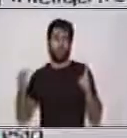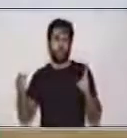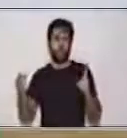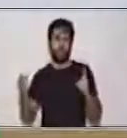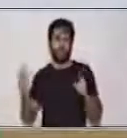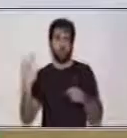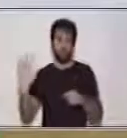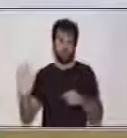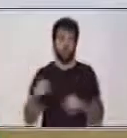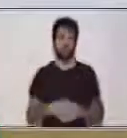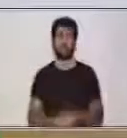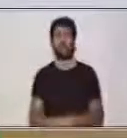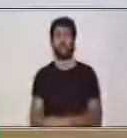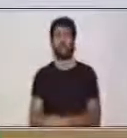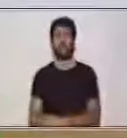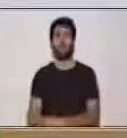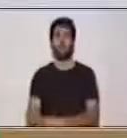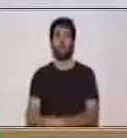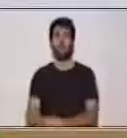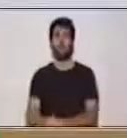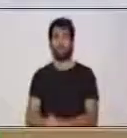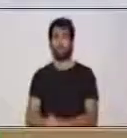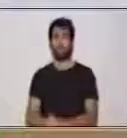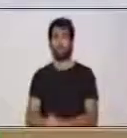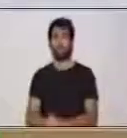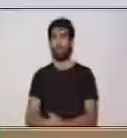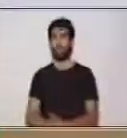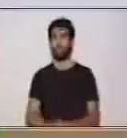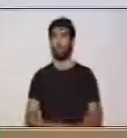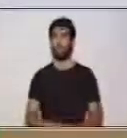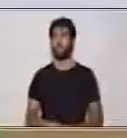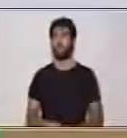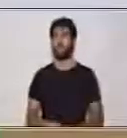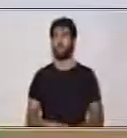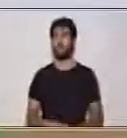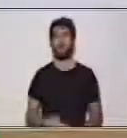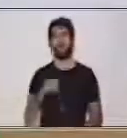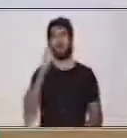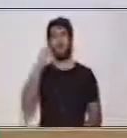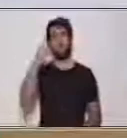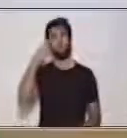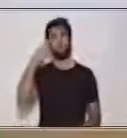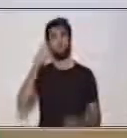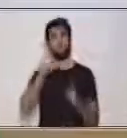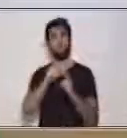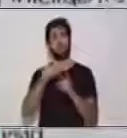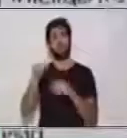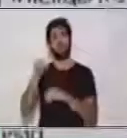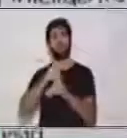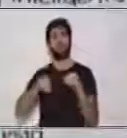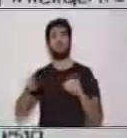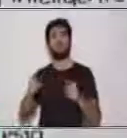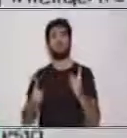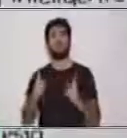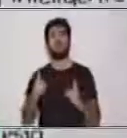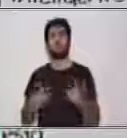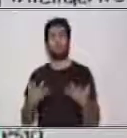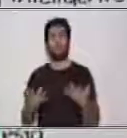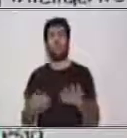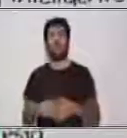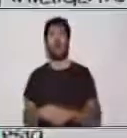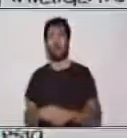lo cambiarías? Laura y Pedro están muy cansadas. Muy bien, la